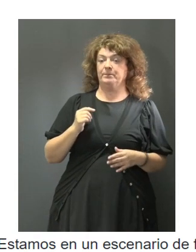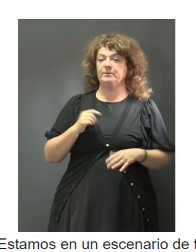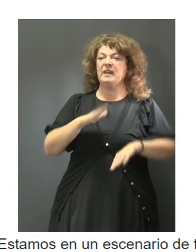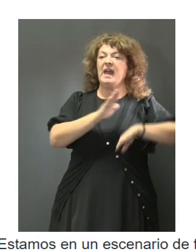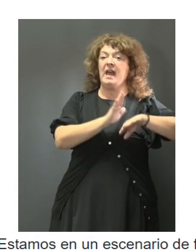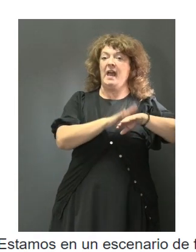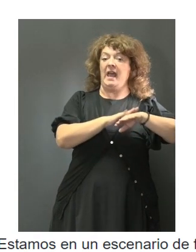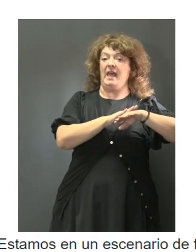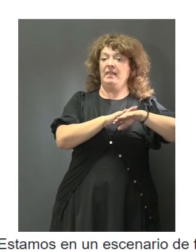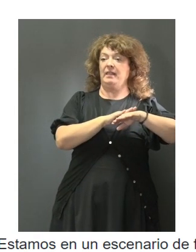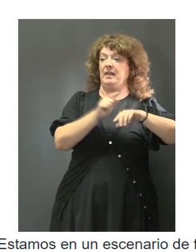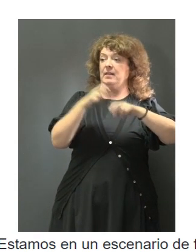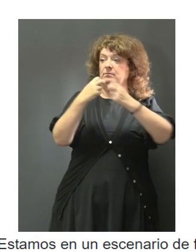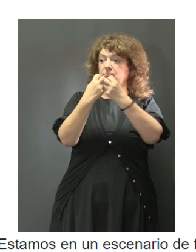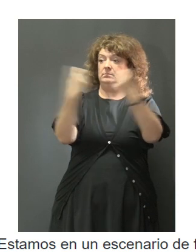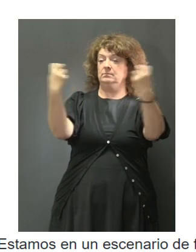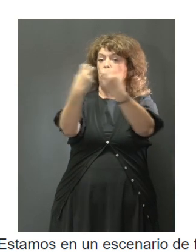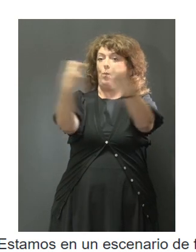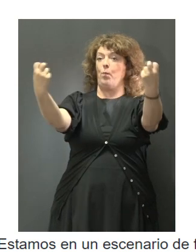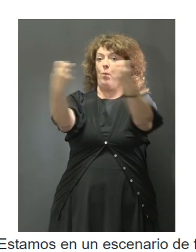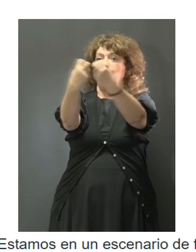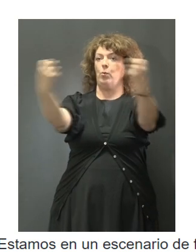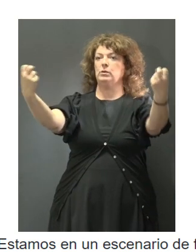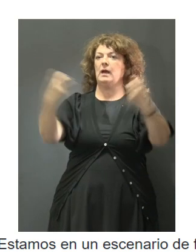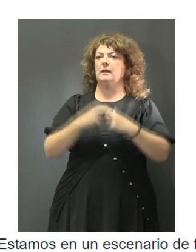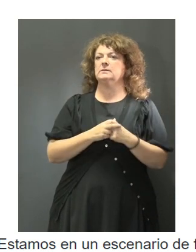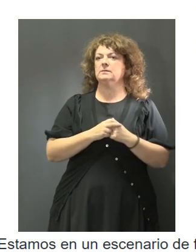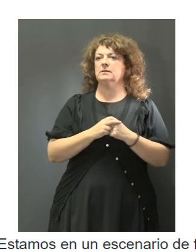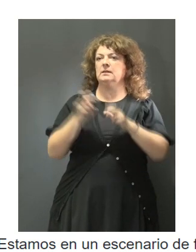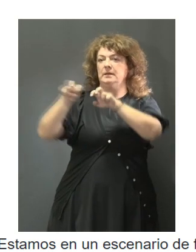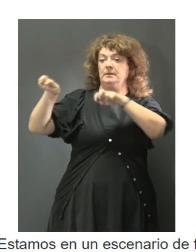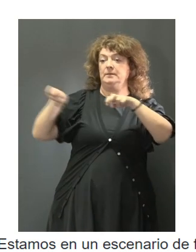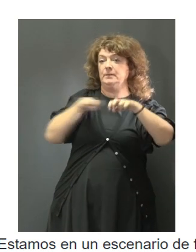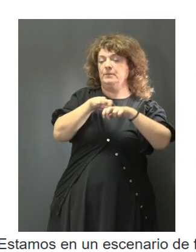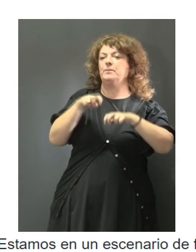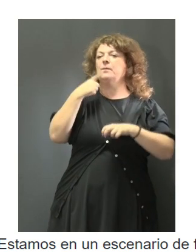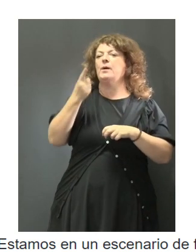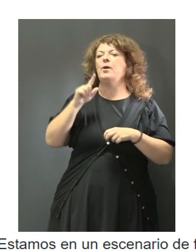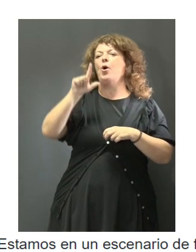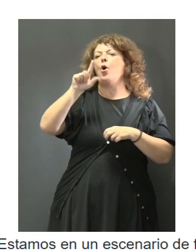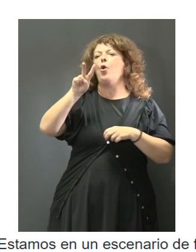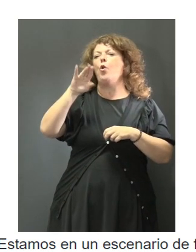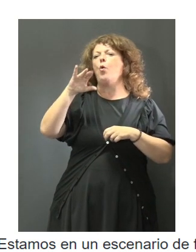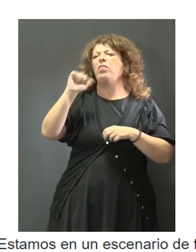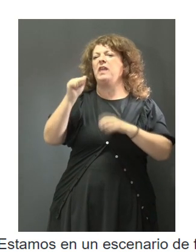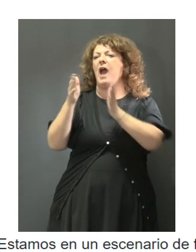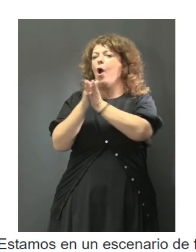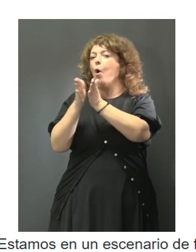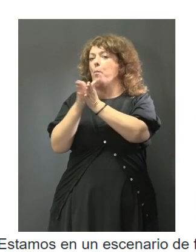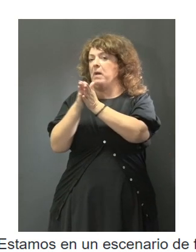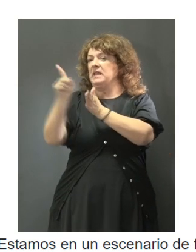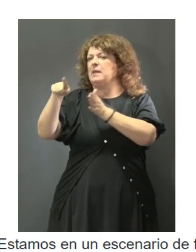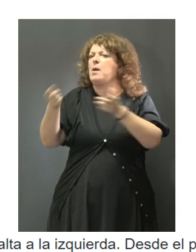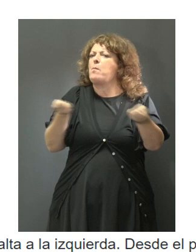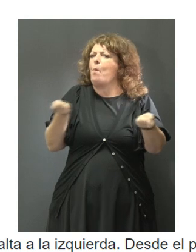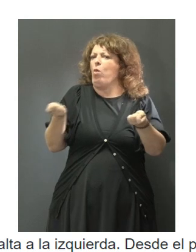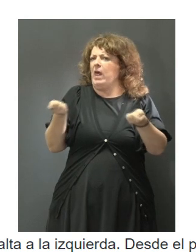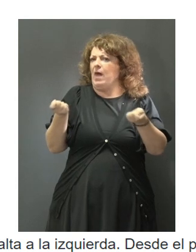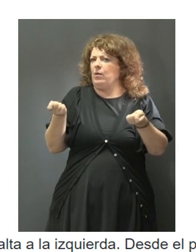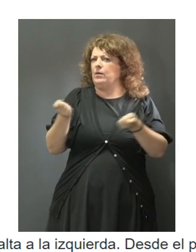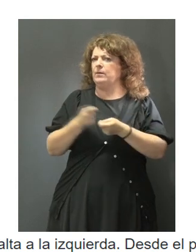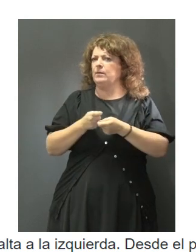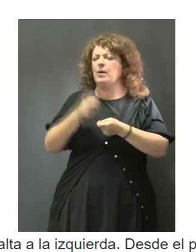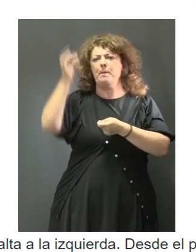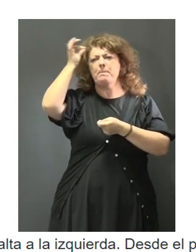izquierda a derecha las butacas, ocupadas por Lucía, compañera y moderadora, mujer de